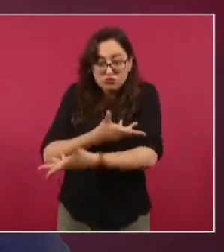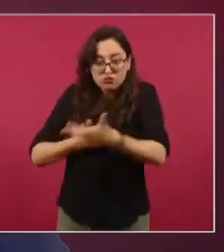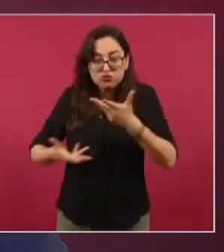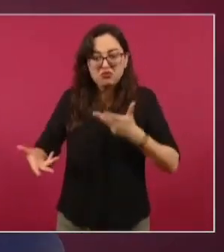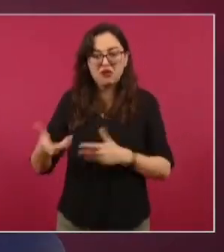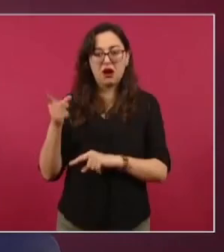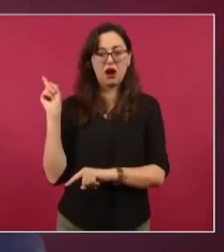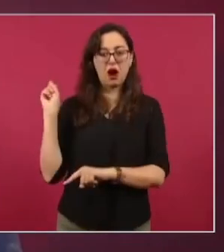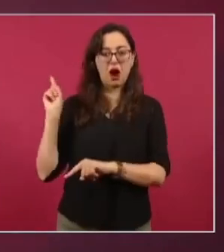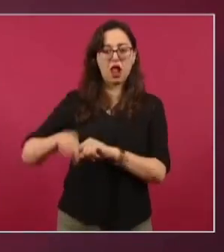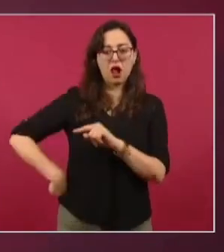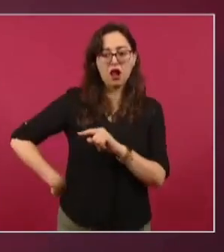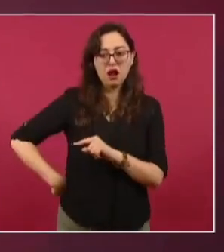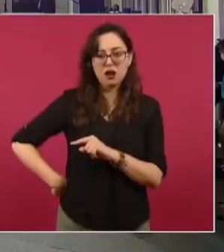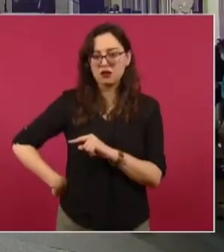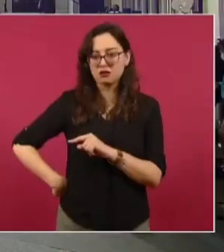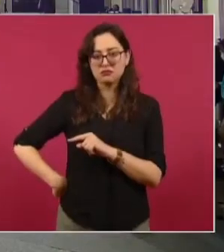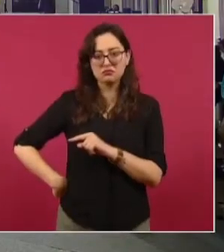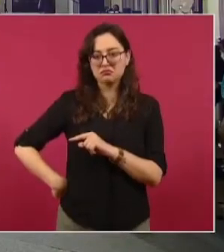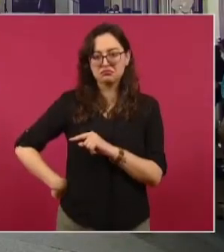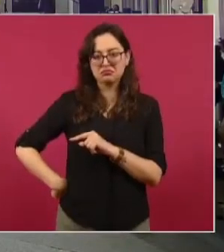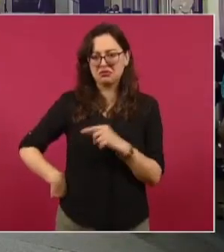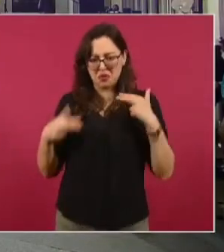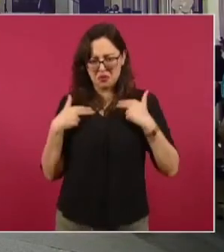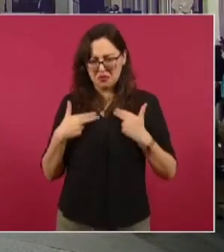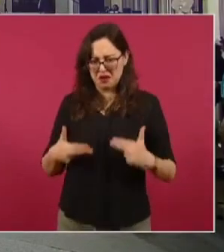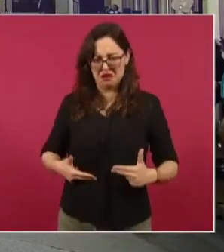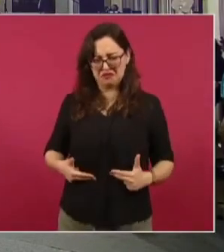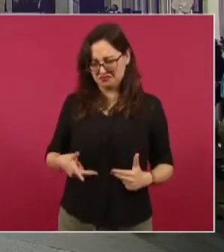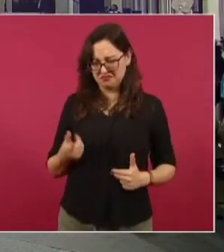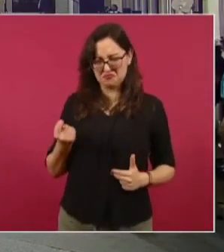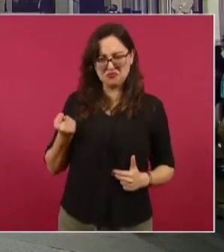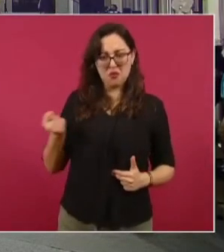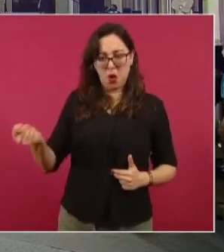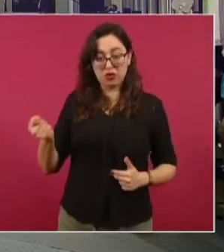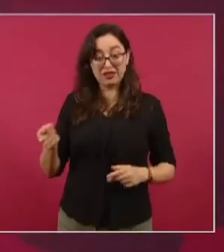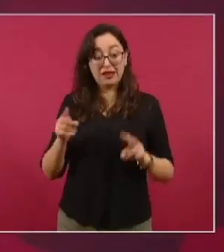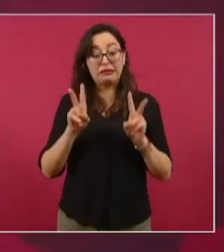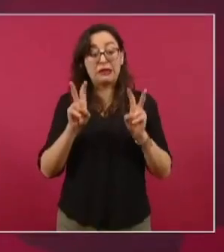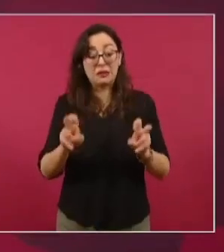lo formaron para hacer dinero